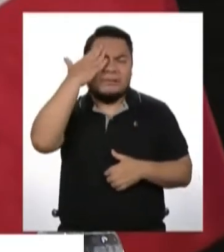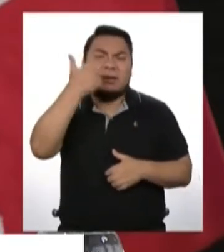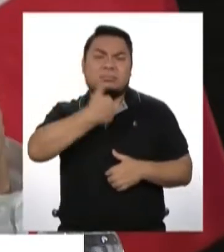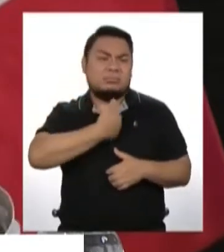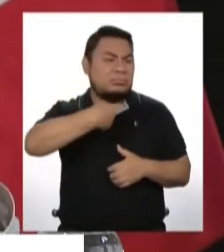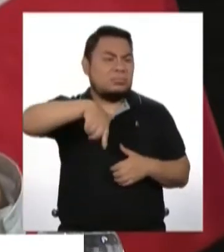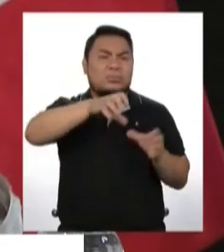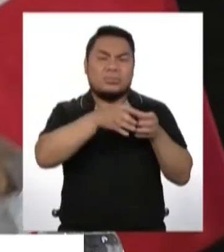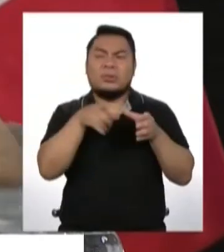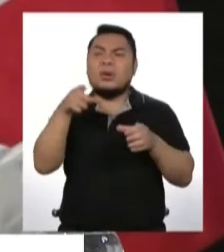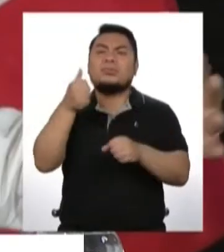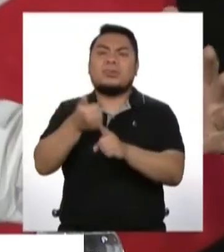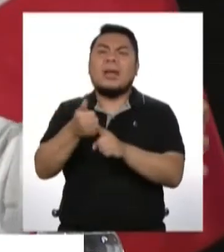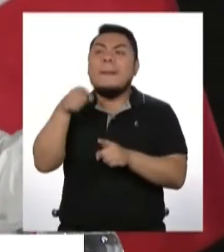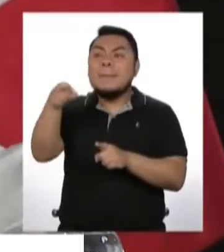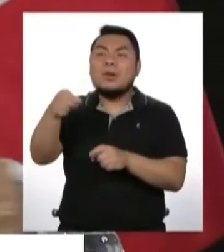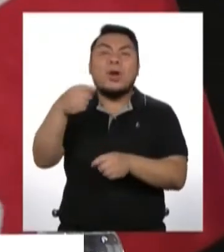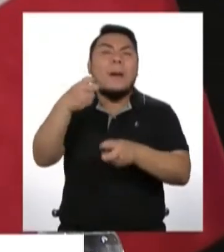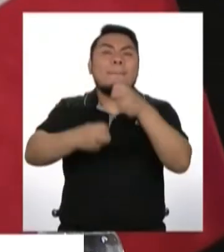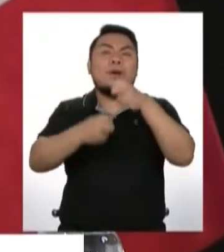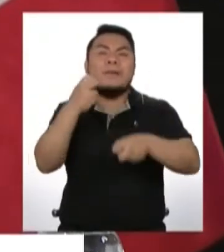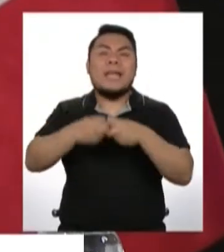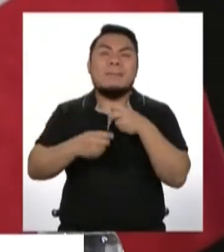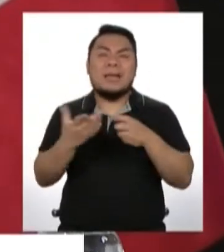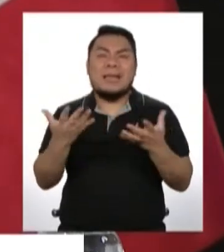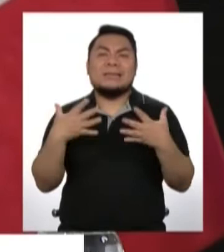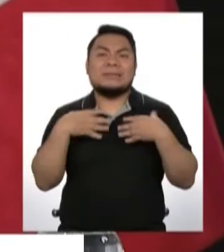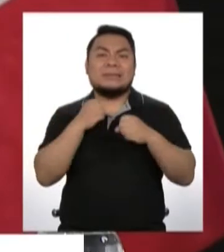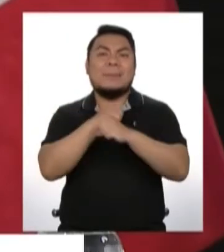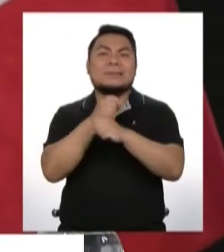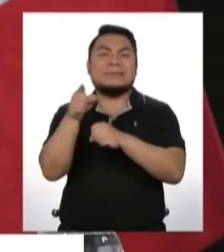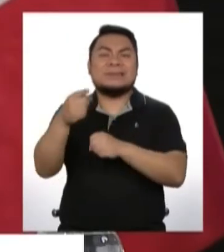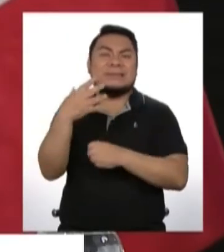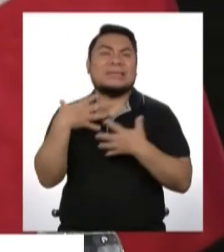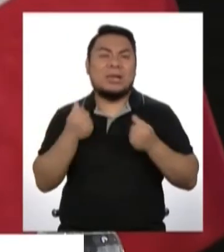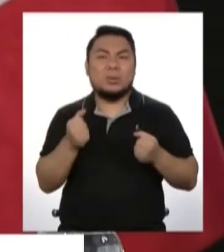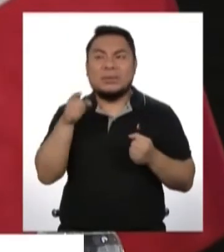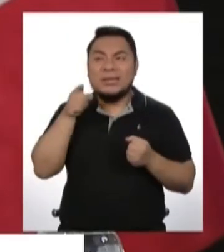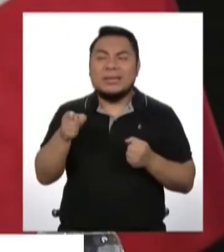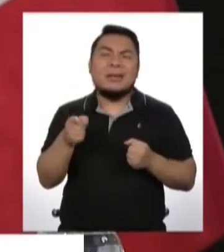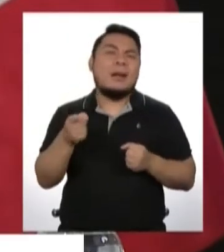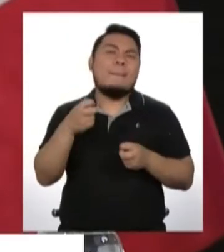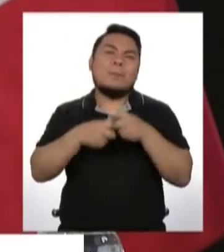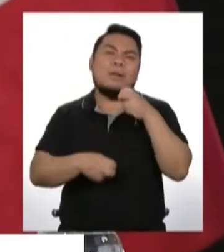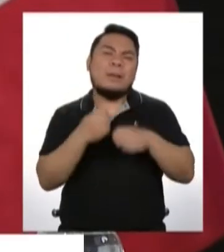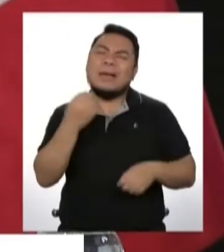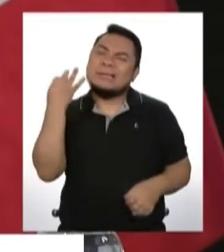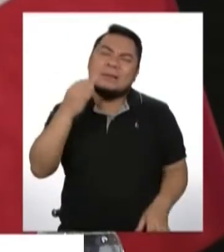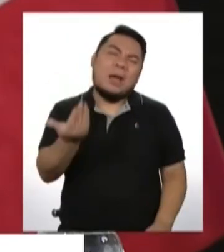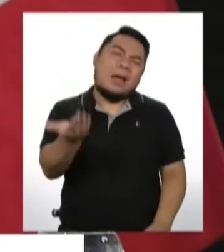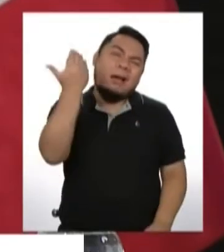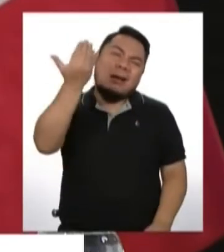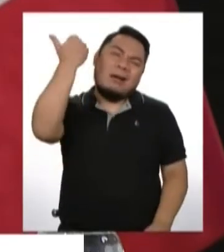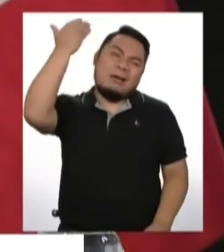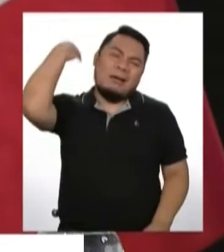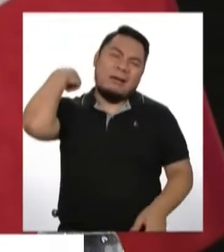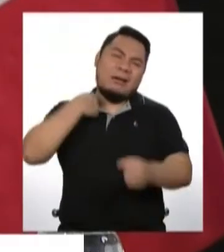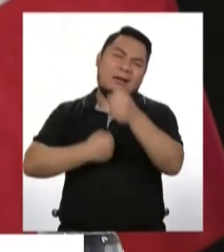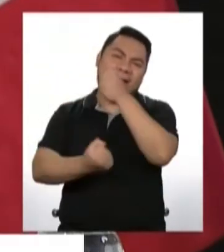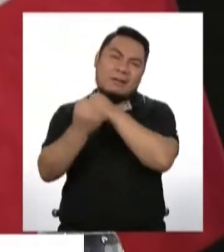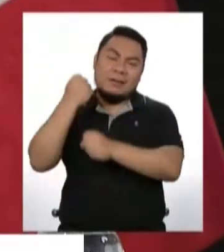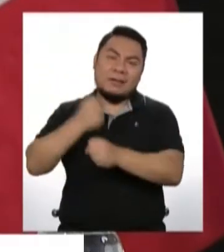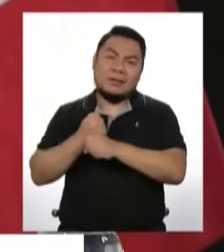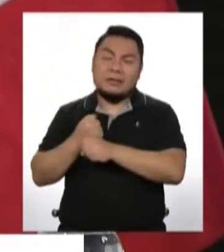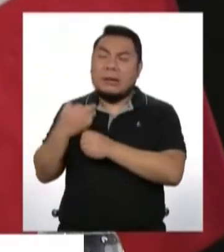deficiencias estructurales que vienen de hace décadas de nuestro sistema de salud y que ahora se evidencian ante una crisis